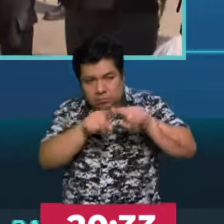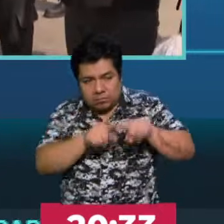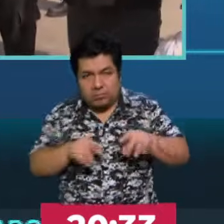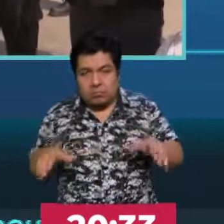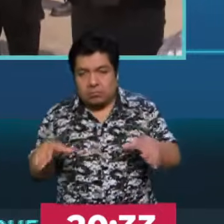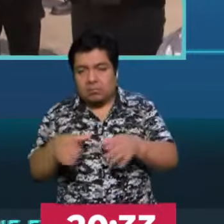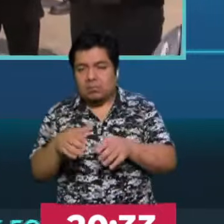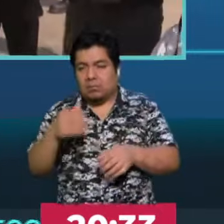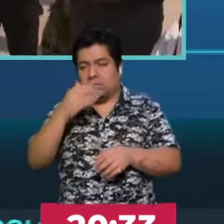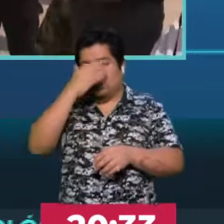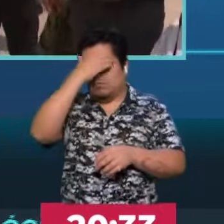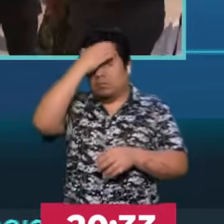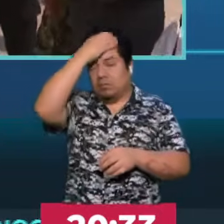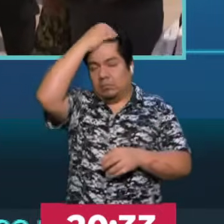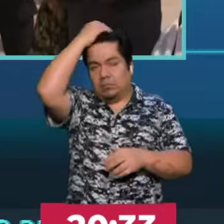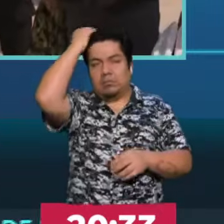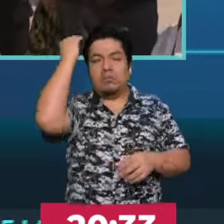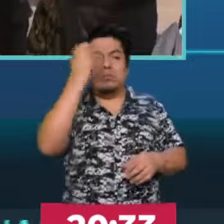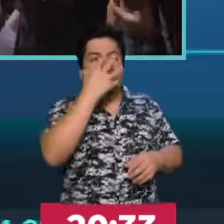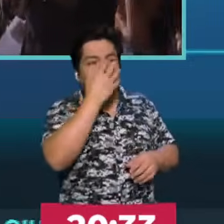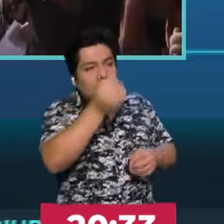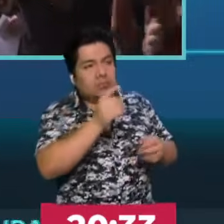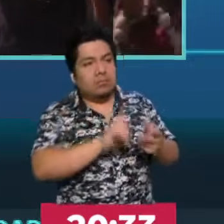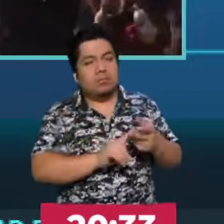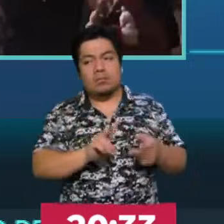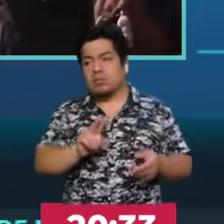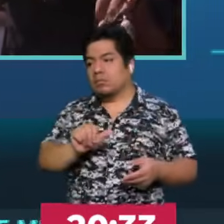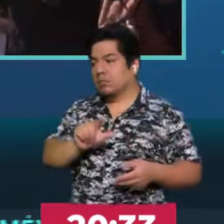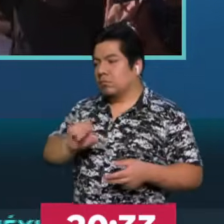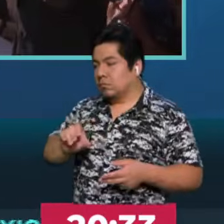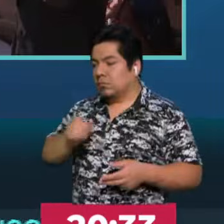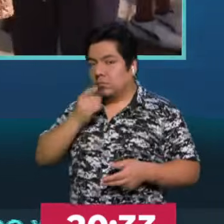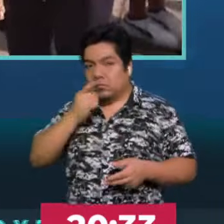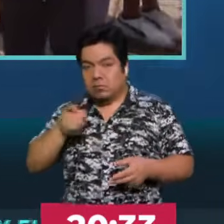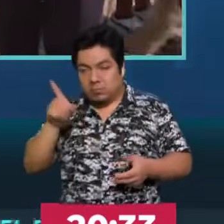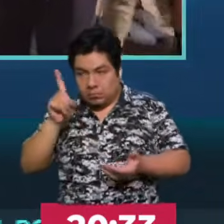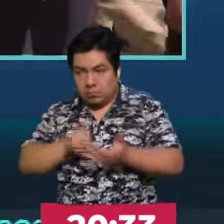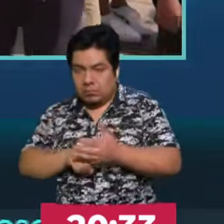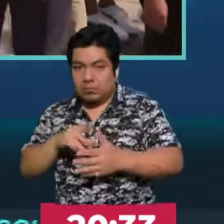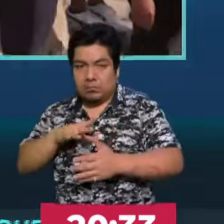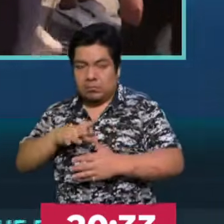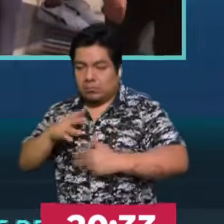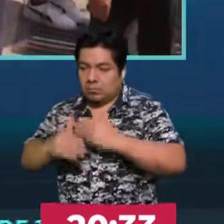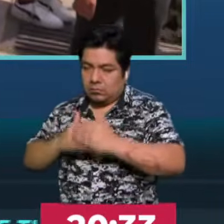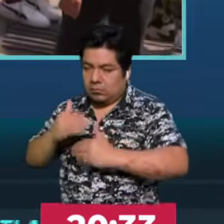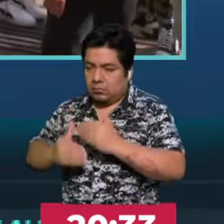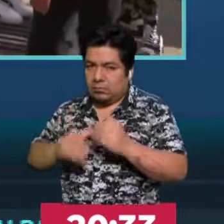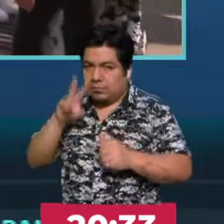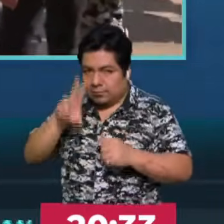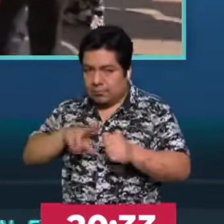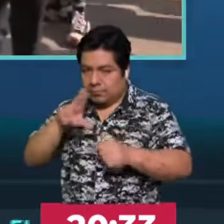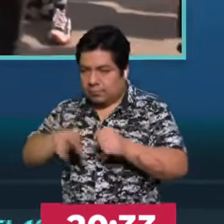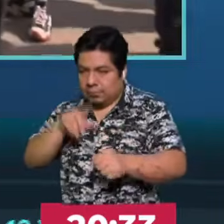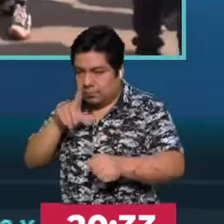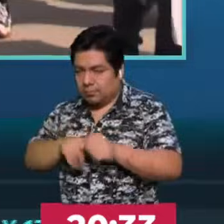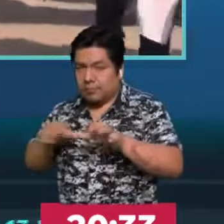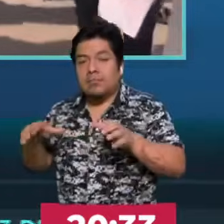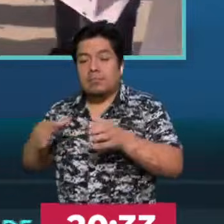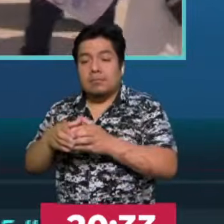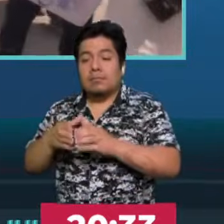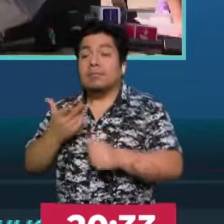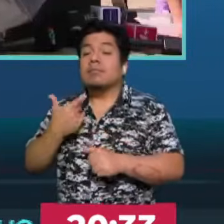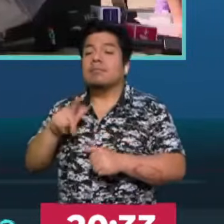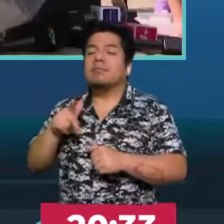quise ubicarlo en Coyoacán, la del Valle, o sea, ustedes donde me digan va a haber ese proceso natural en un sentido, pero